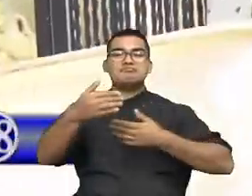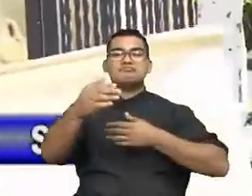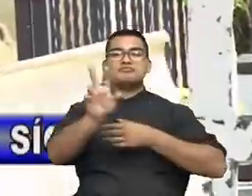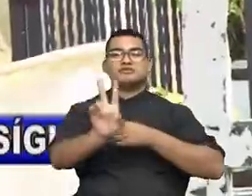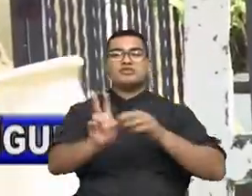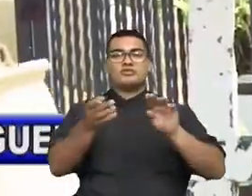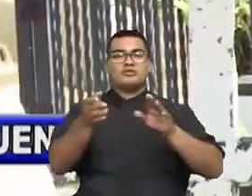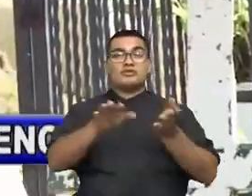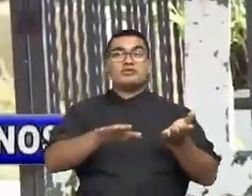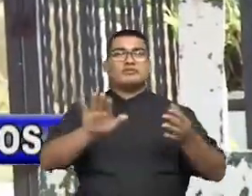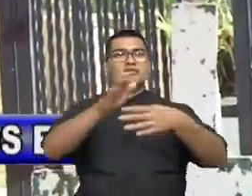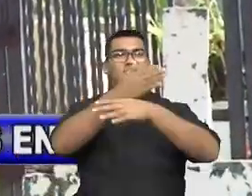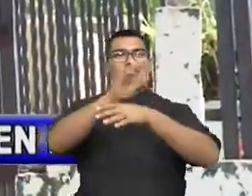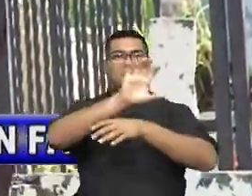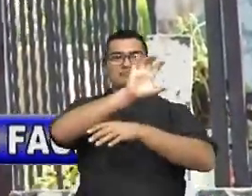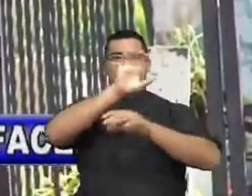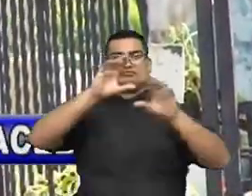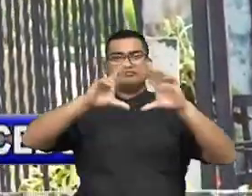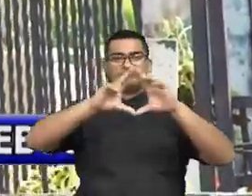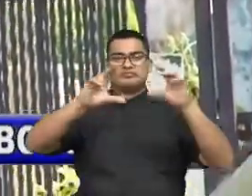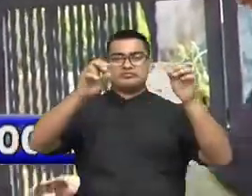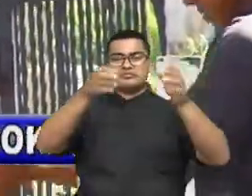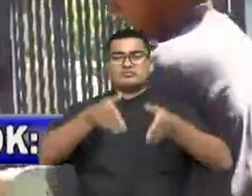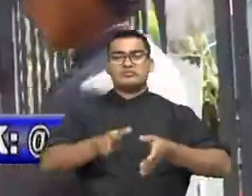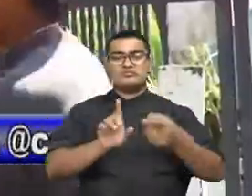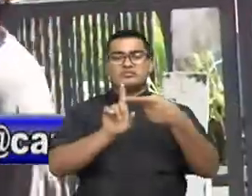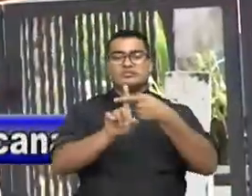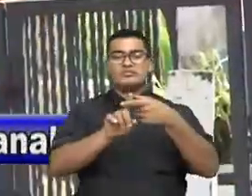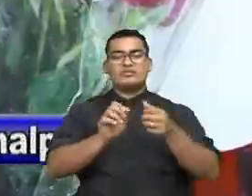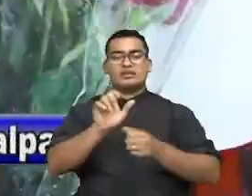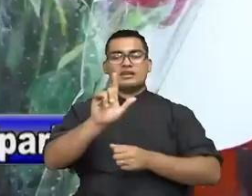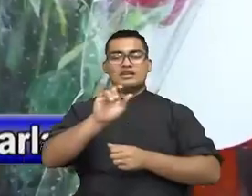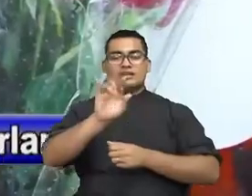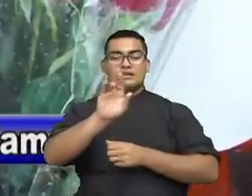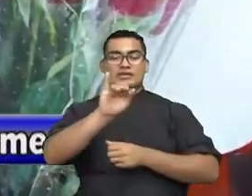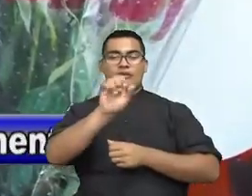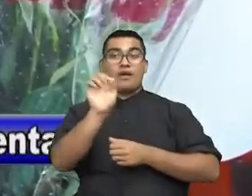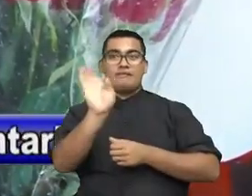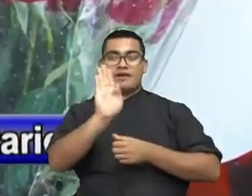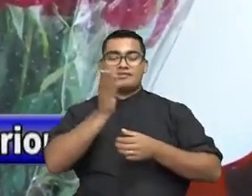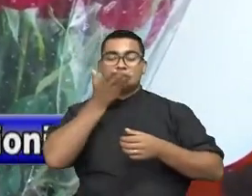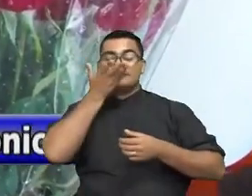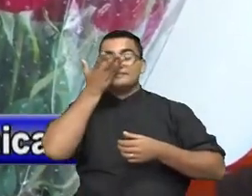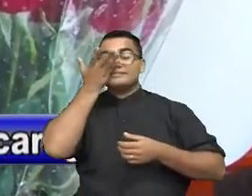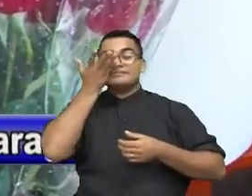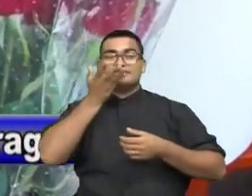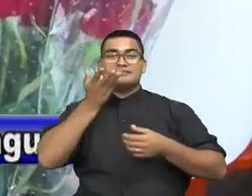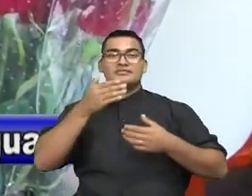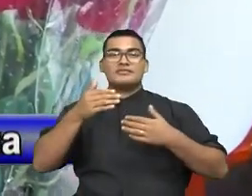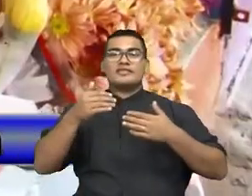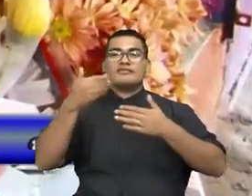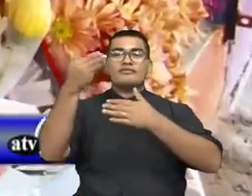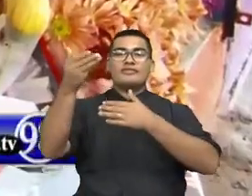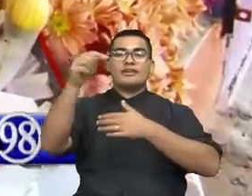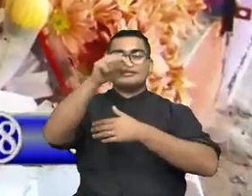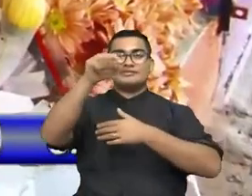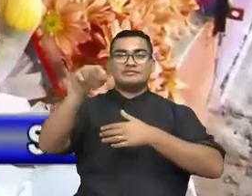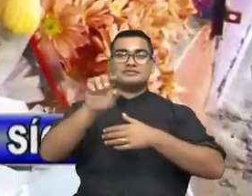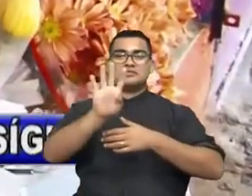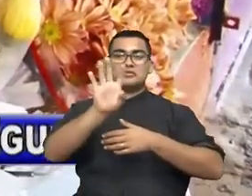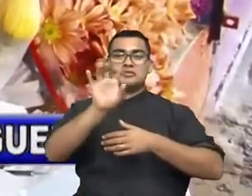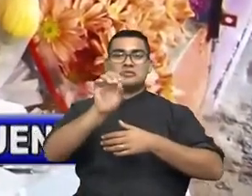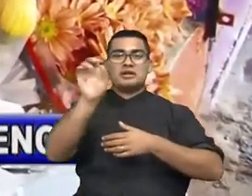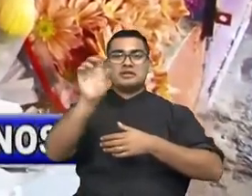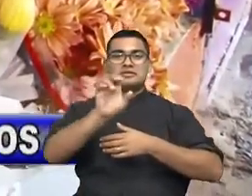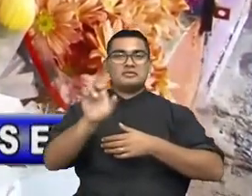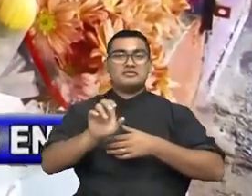a los diferentes campos santos del país. Los lirios usted los podrá encontrar en las afueras del cementerio oriental, en 40